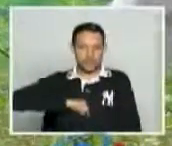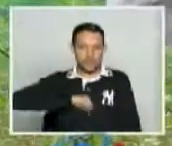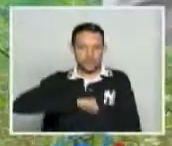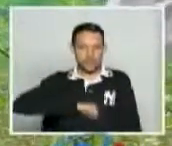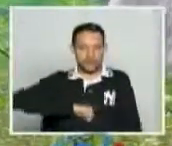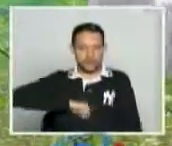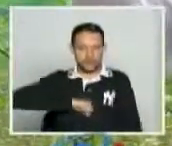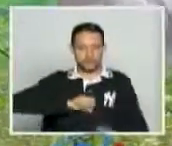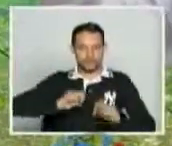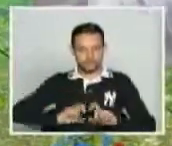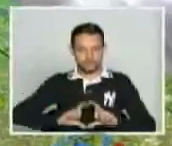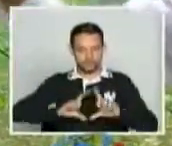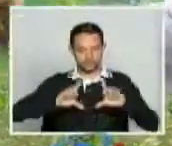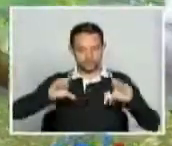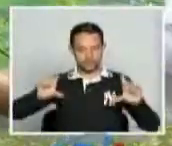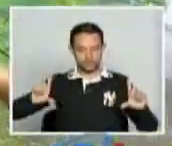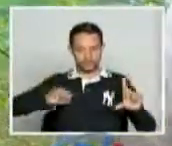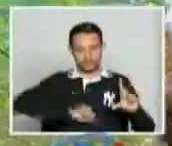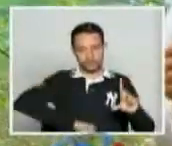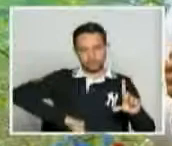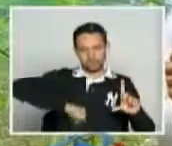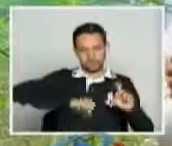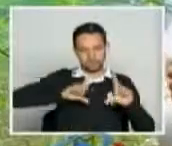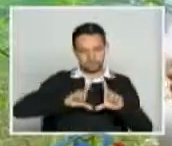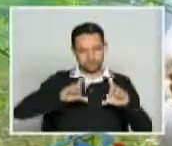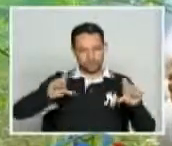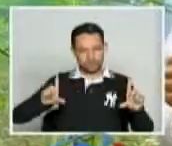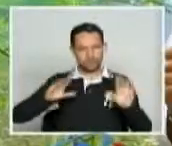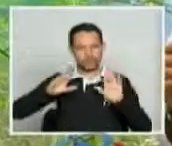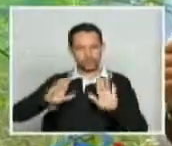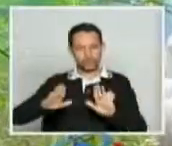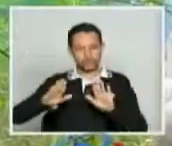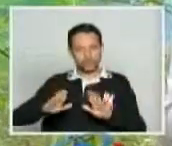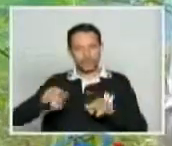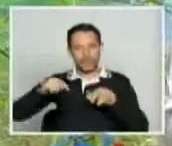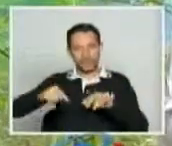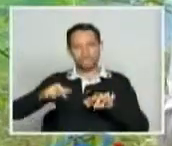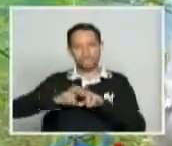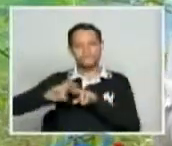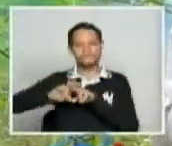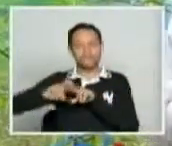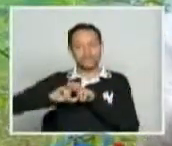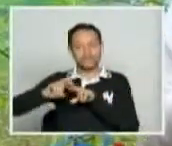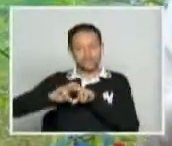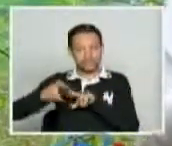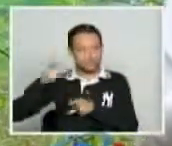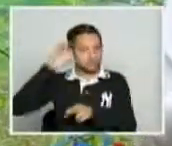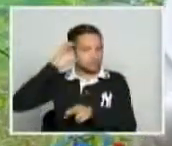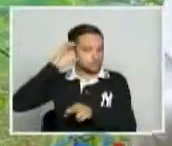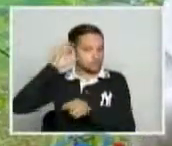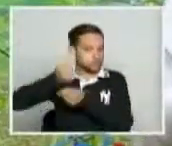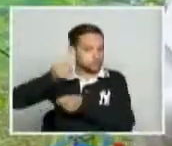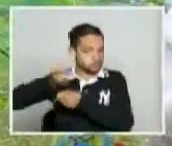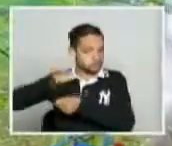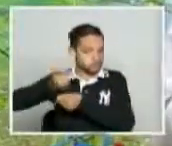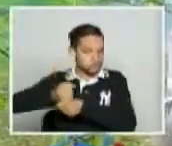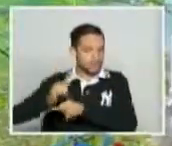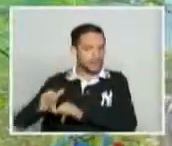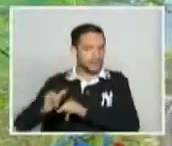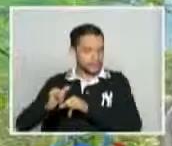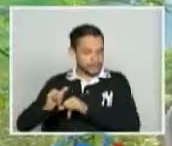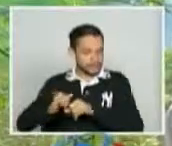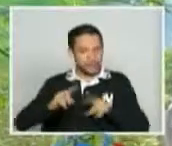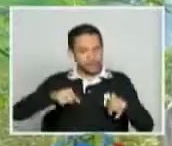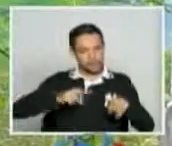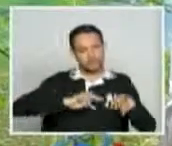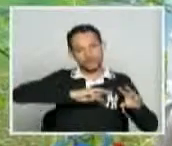eso tengo ecografistas en la clínica del Centro Médico Doctor Rojas en Manizales, del Parque Médico en la Pradera en